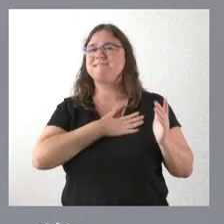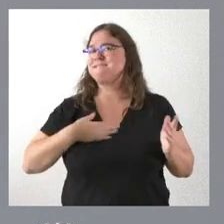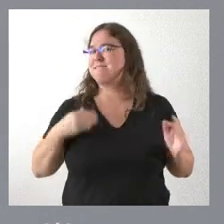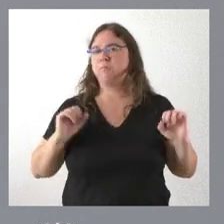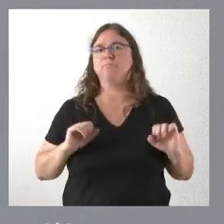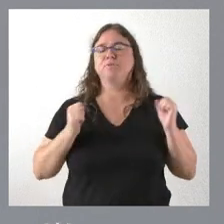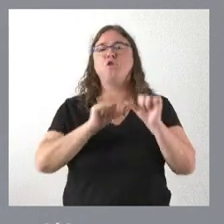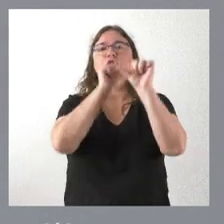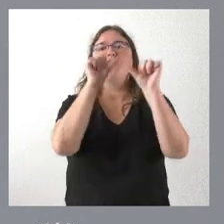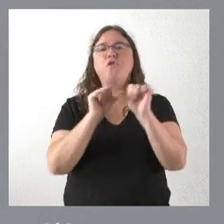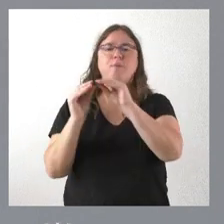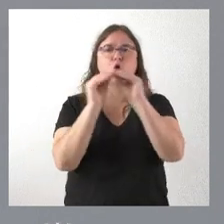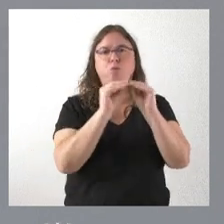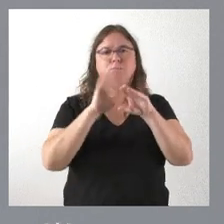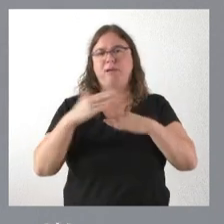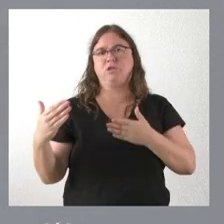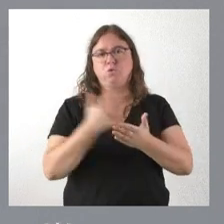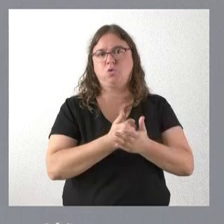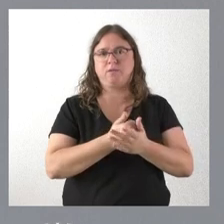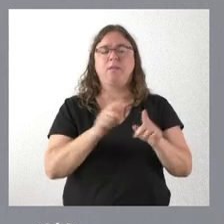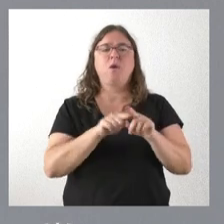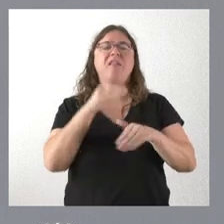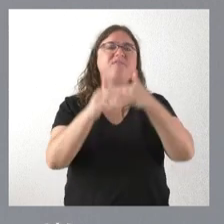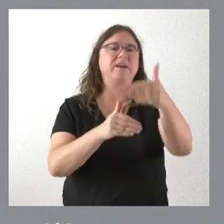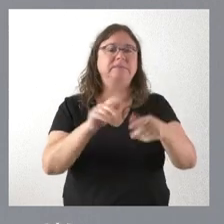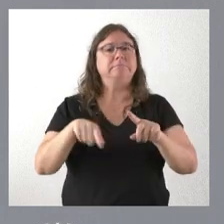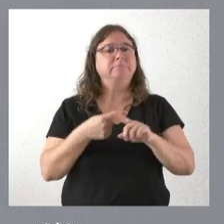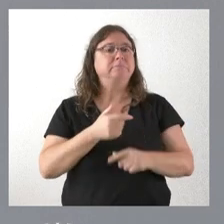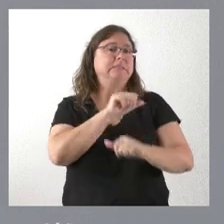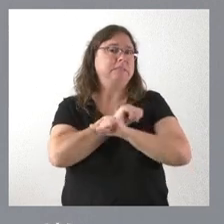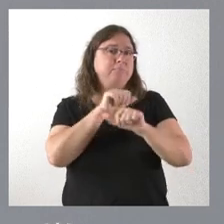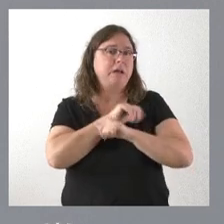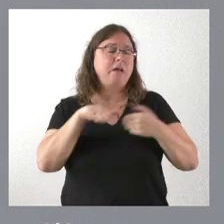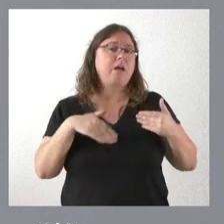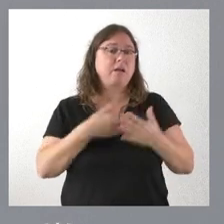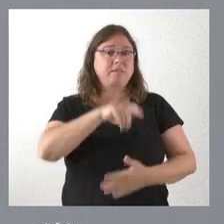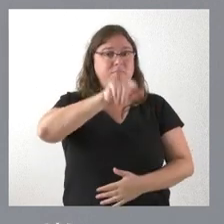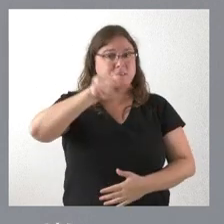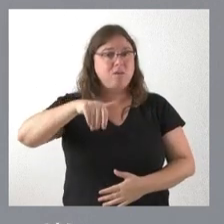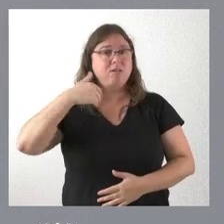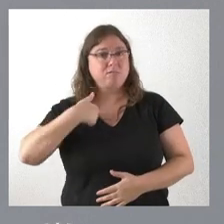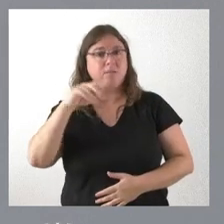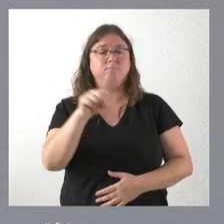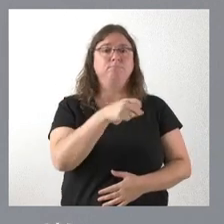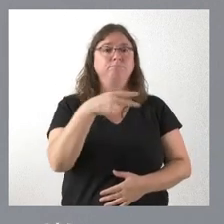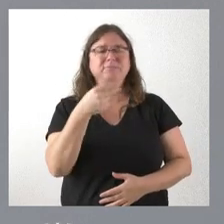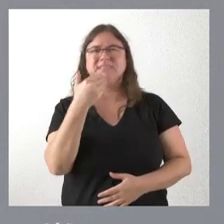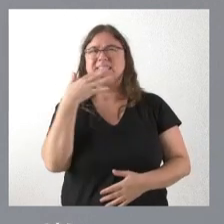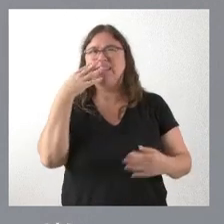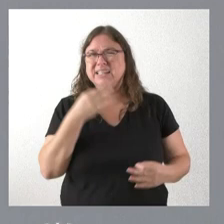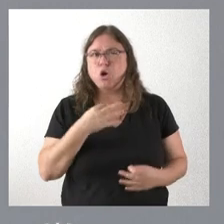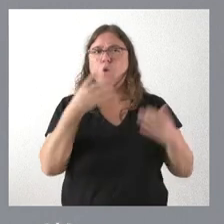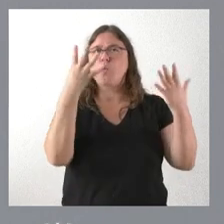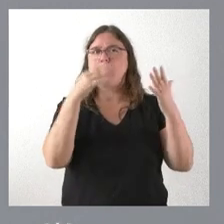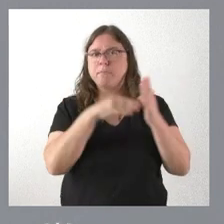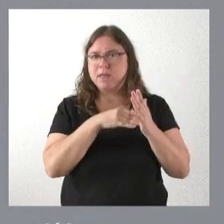resolverlo de forma común para todas ellas sin hacer distintas fases y por tanto vamos a esperar que aquellas personas que han recibido que creo que son algo más de